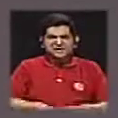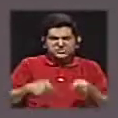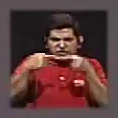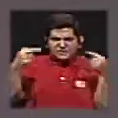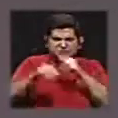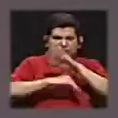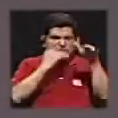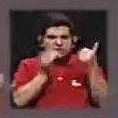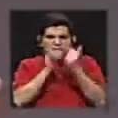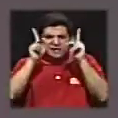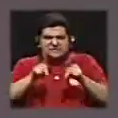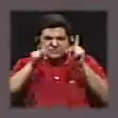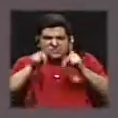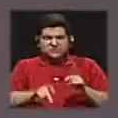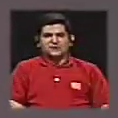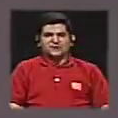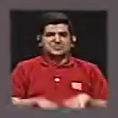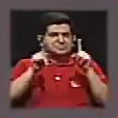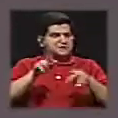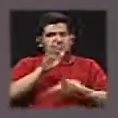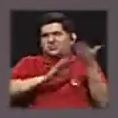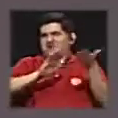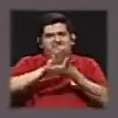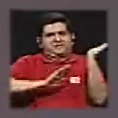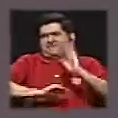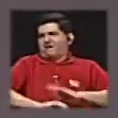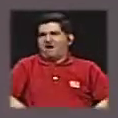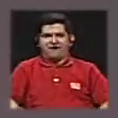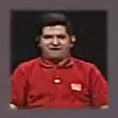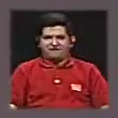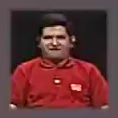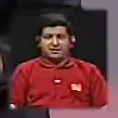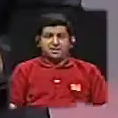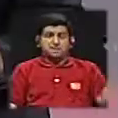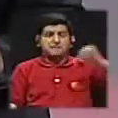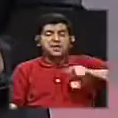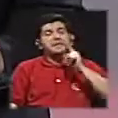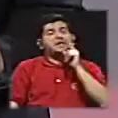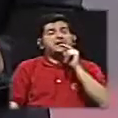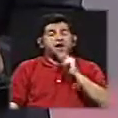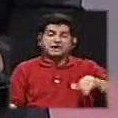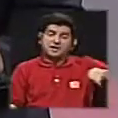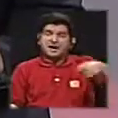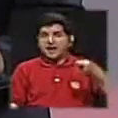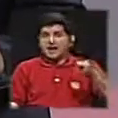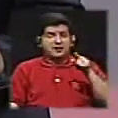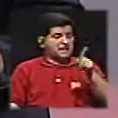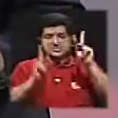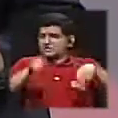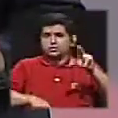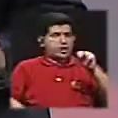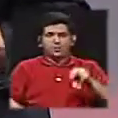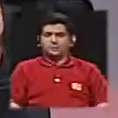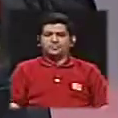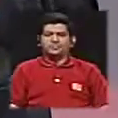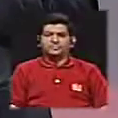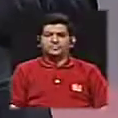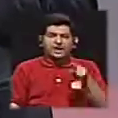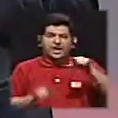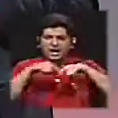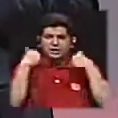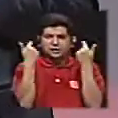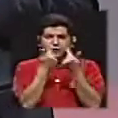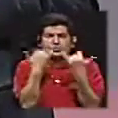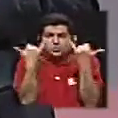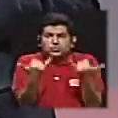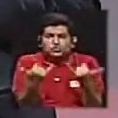maledicencia por todos lados, es muy probable que ese señor se vaya de aquí. Ahora, y el que pierde es el canal, no él. Ahora, esos sectores